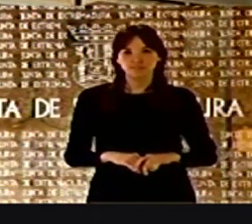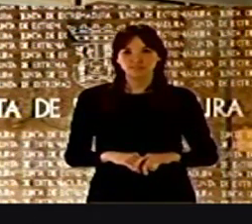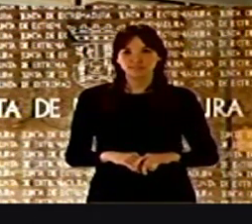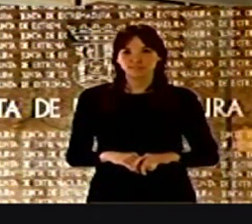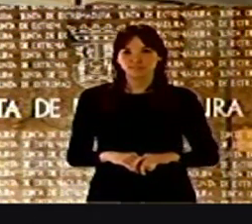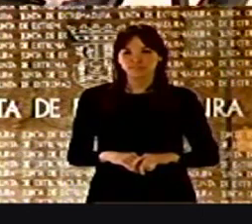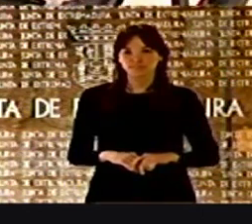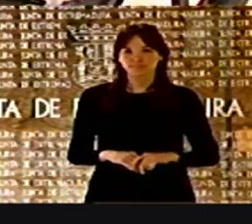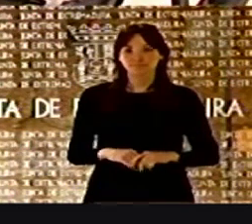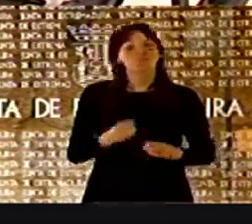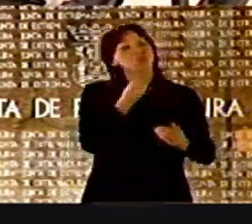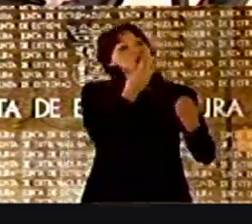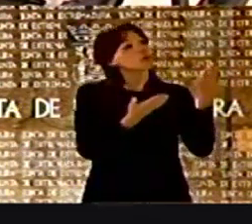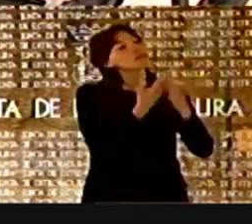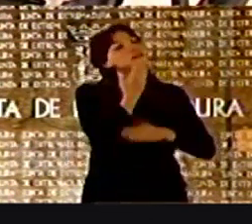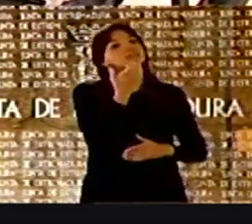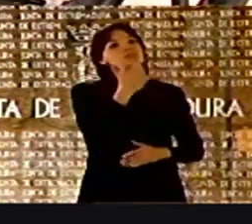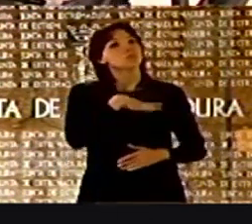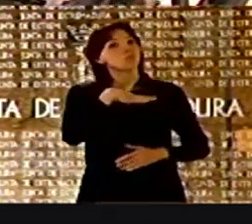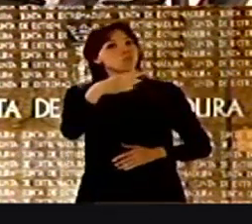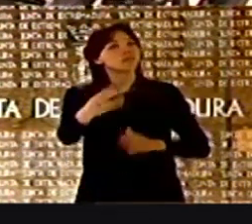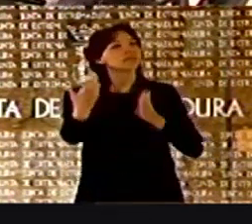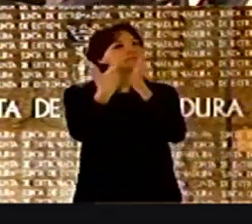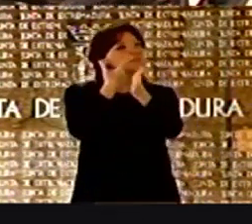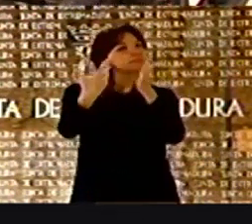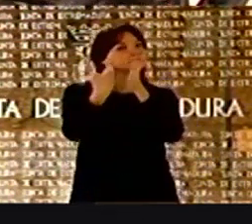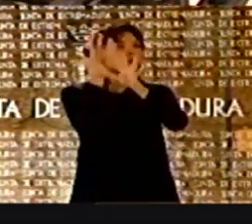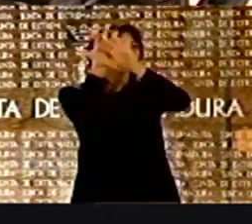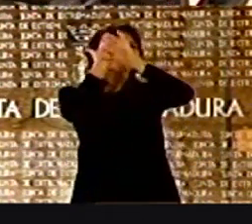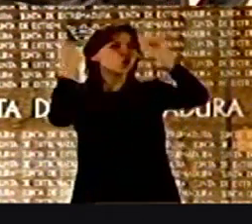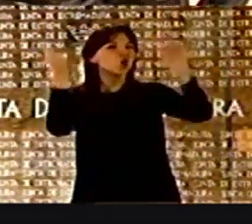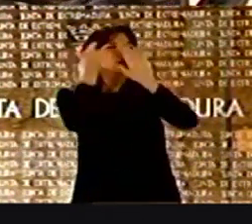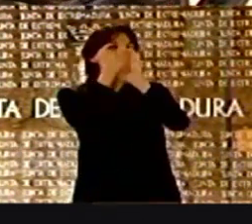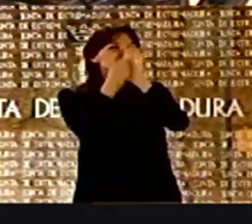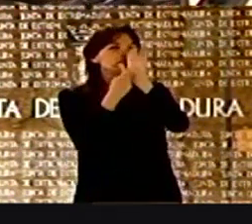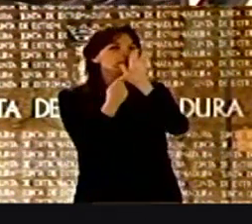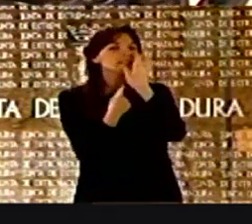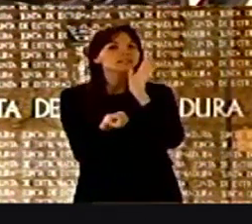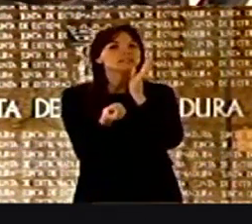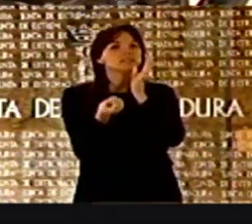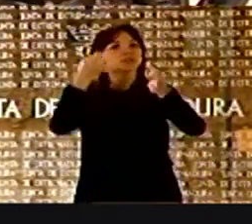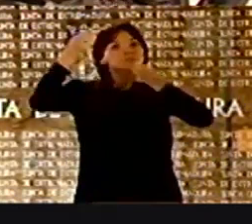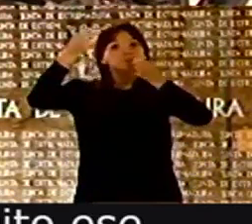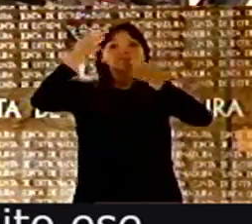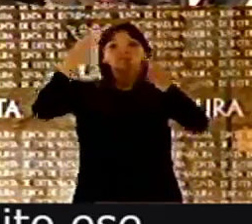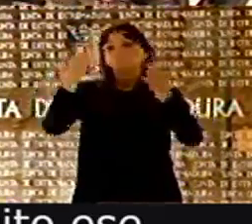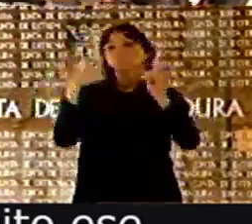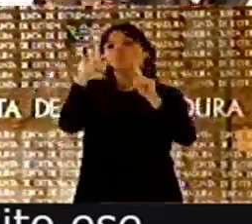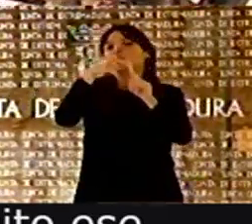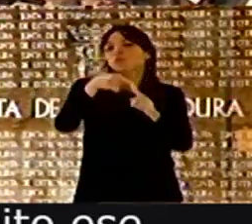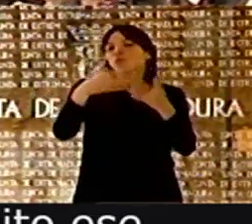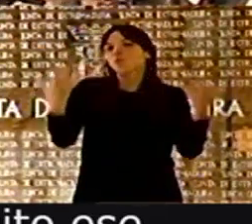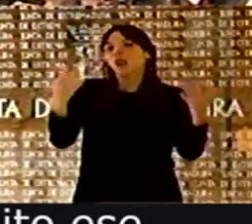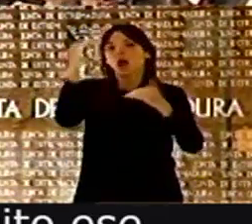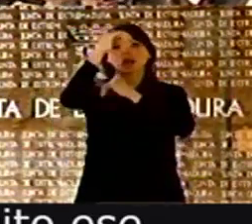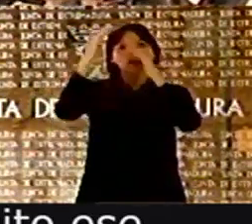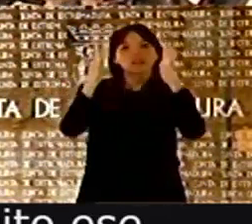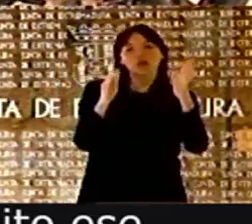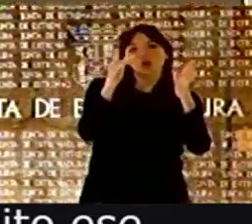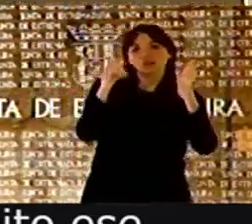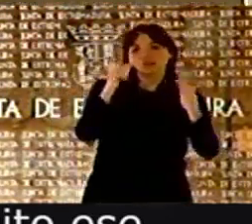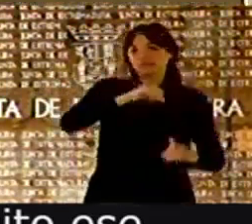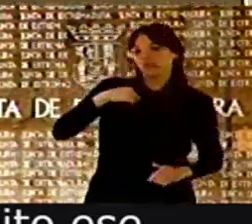Laura. Buenos días. Si pudiera detallar un poquito ese protocolo, un poco cuál es la intención. ¿Es una atención sanitaria, psicosocial?